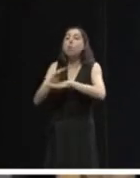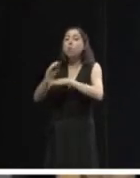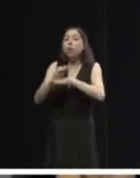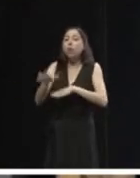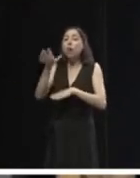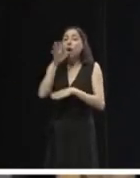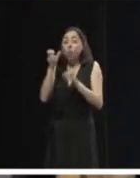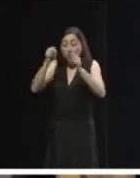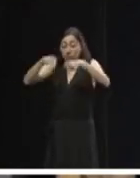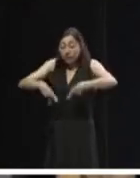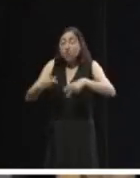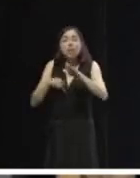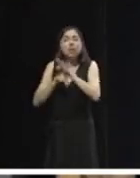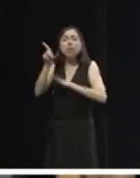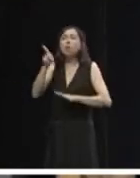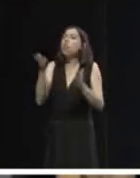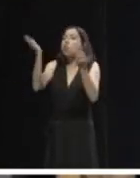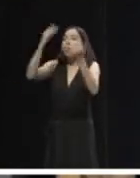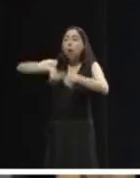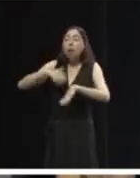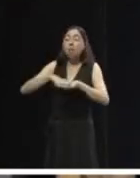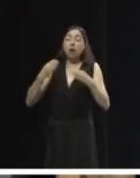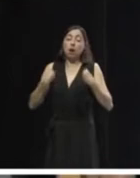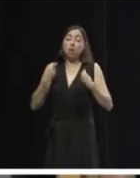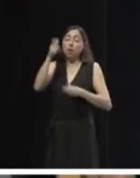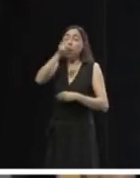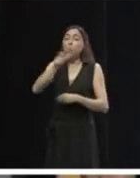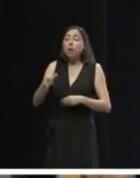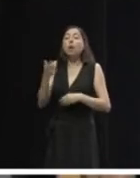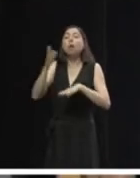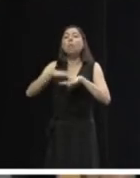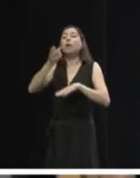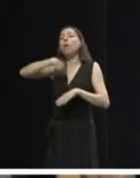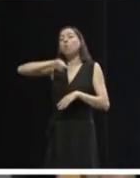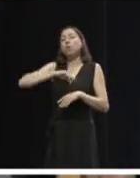hay desarrollo para la vida humana ni para nuestra biodiversidad.